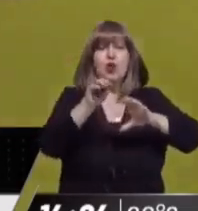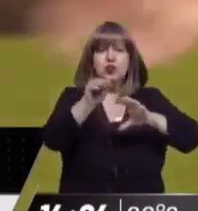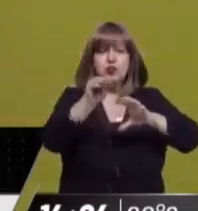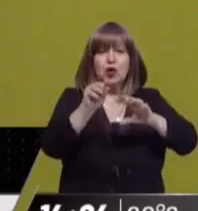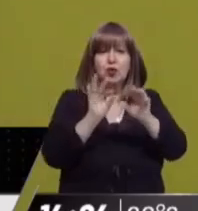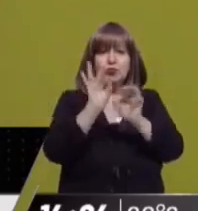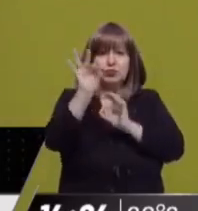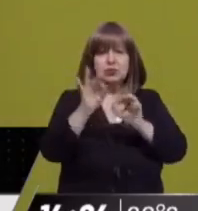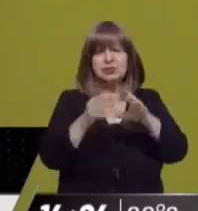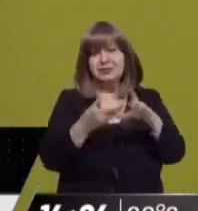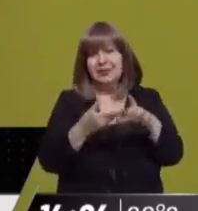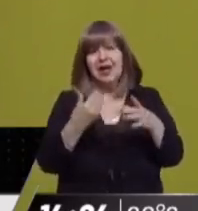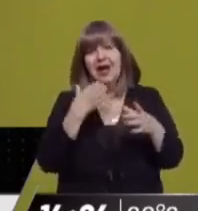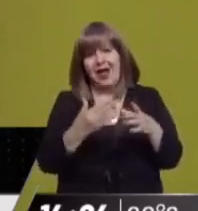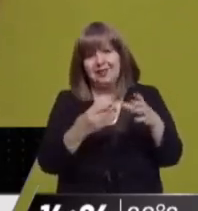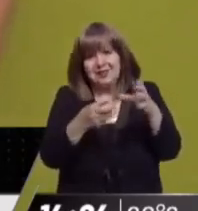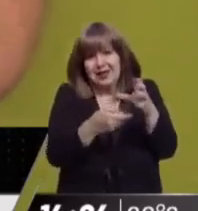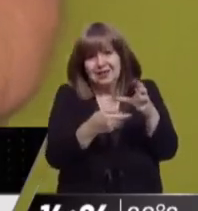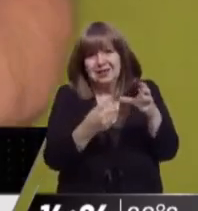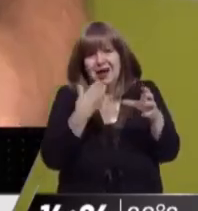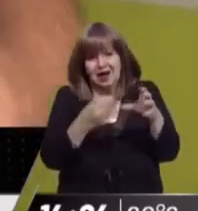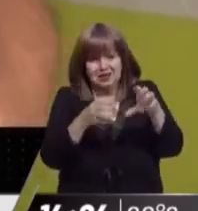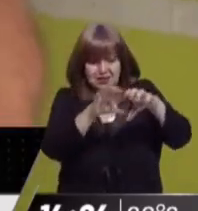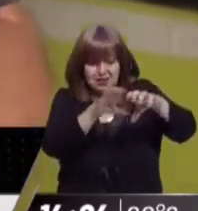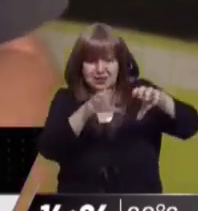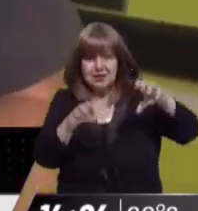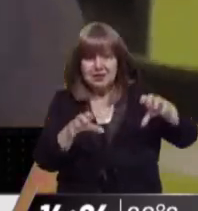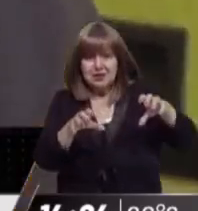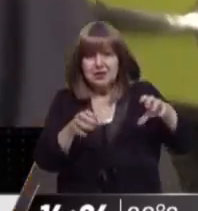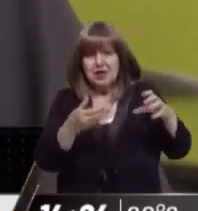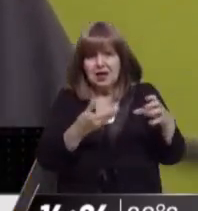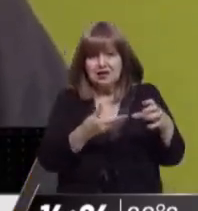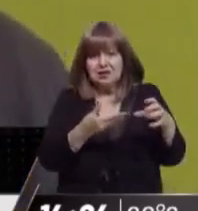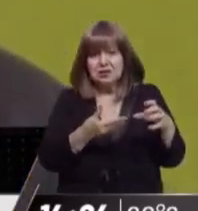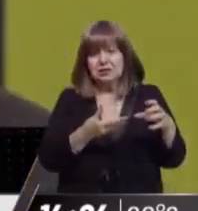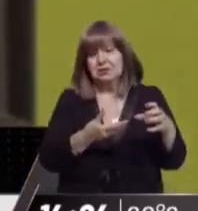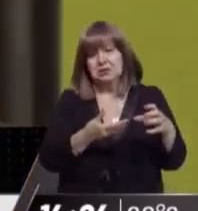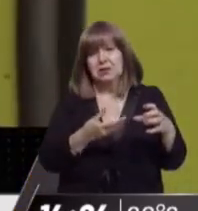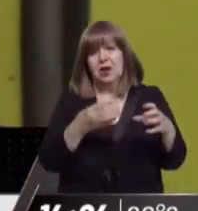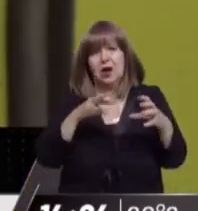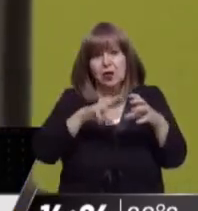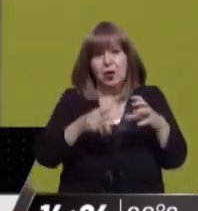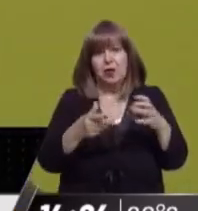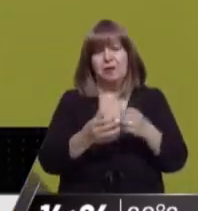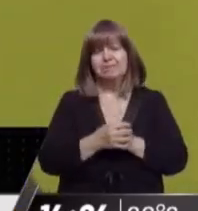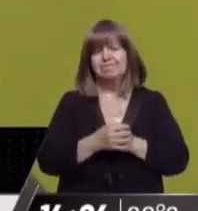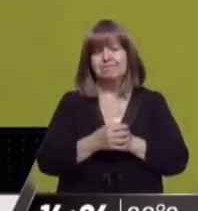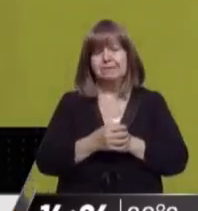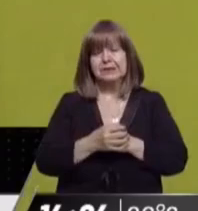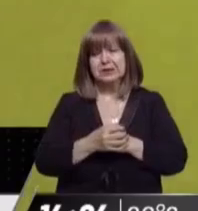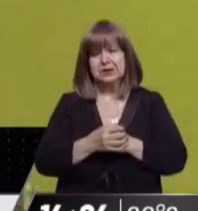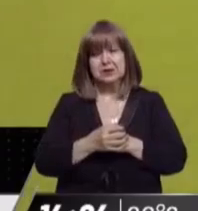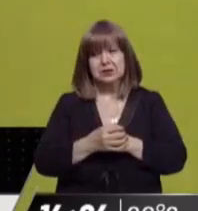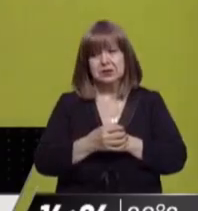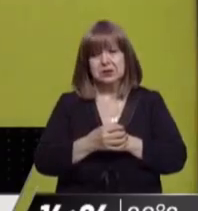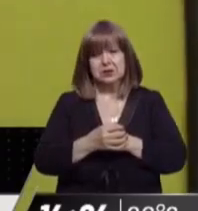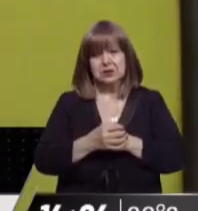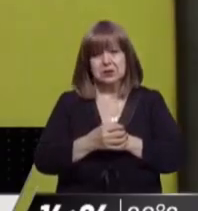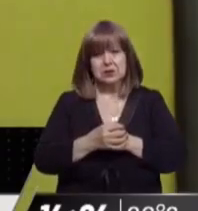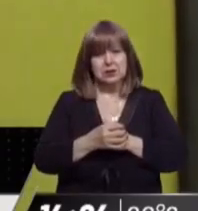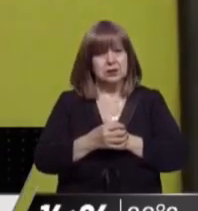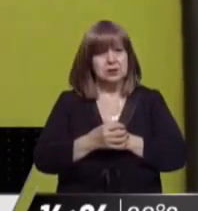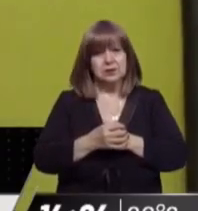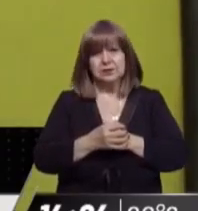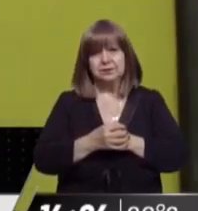La parte técnica, ¿no? ¿Por qué lo robaron o para qué? Porque por 2.000 pesos, para después venderlo por 2.000 pesos. Sí, bueno, eso lamentablemente creo habría que